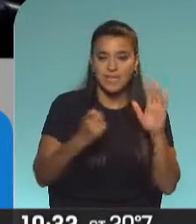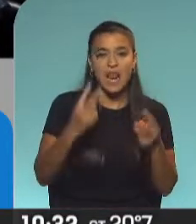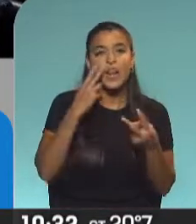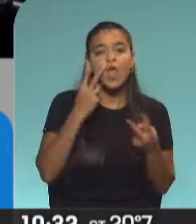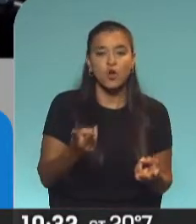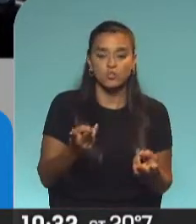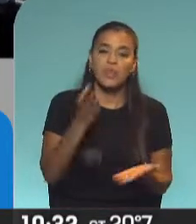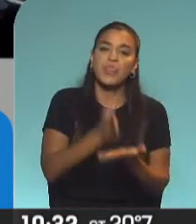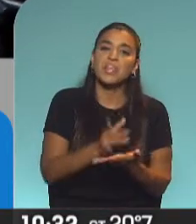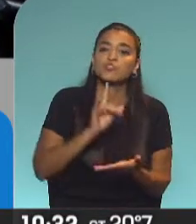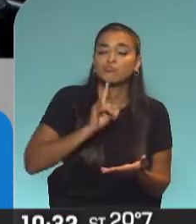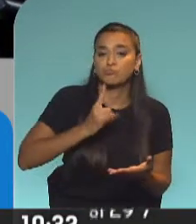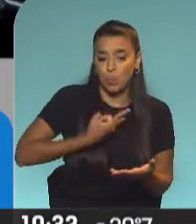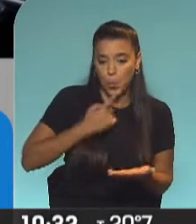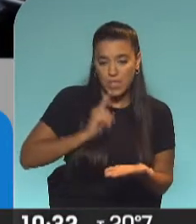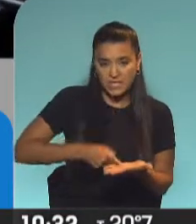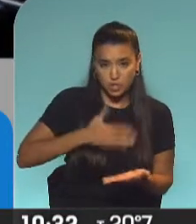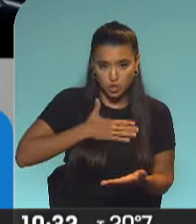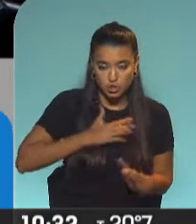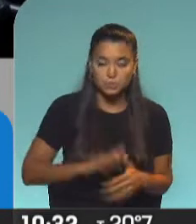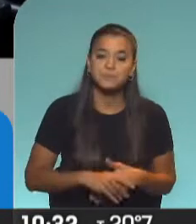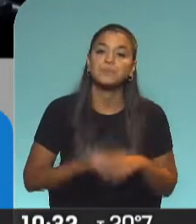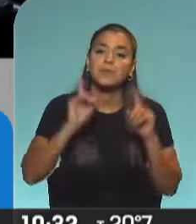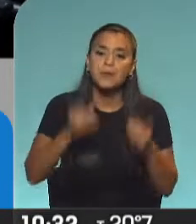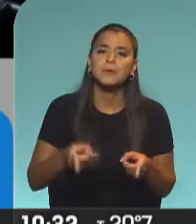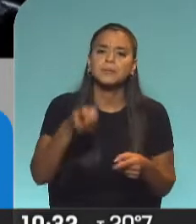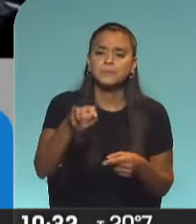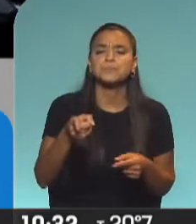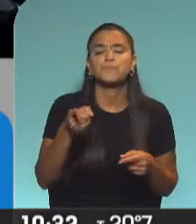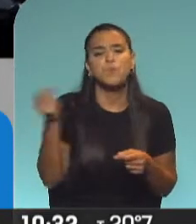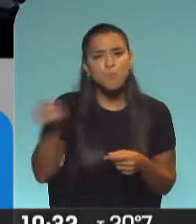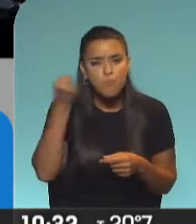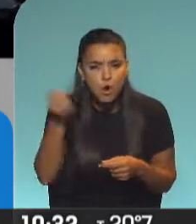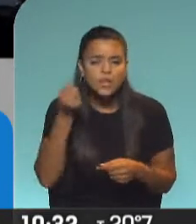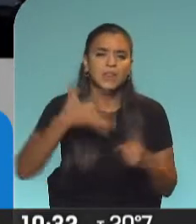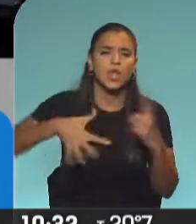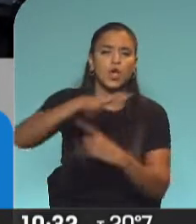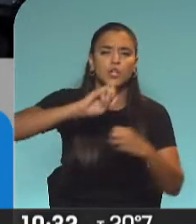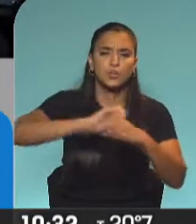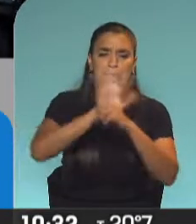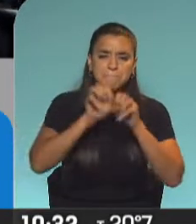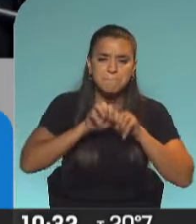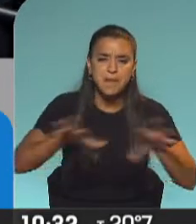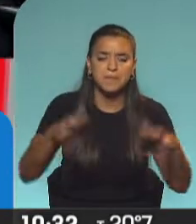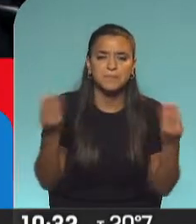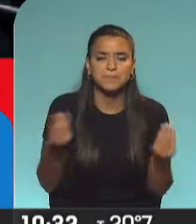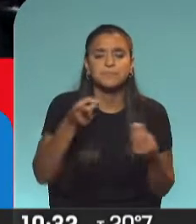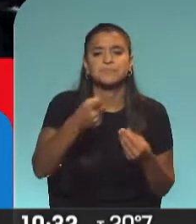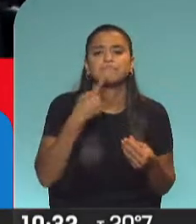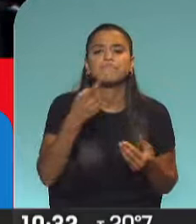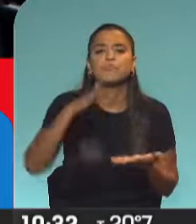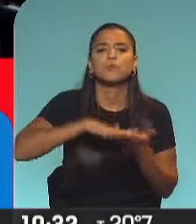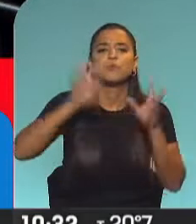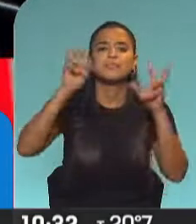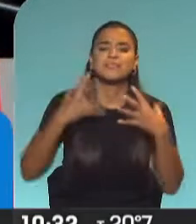reconocimiento al derecho a decidir. Y también algo que ha estado puesto de relieve, sobre todo en el contexto de la pandemia, es la dimensión